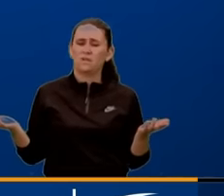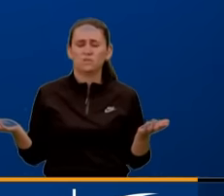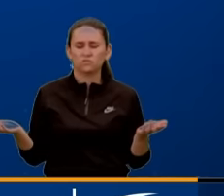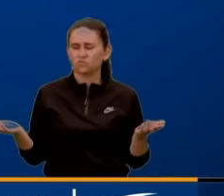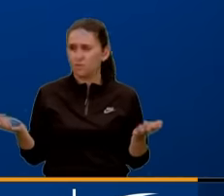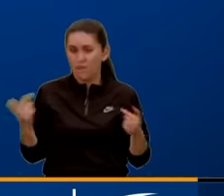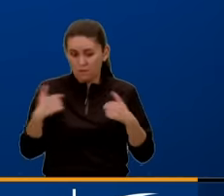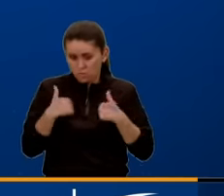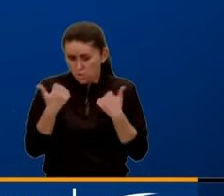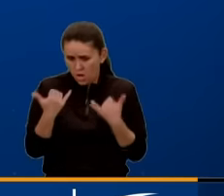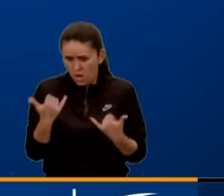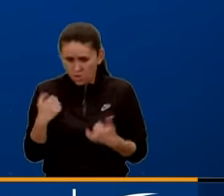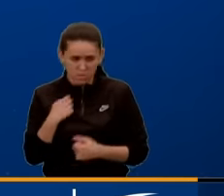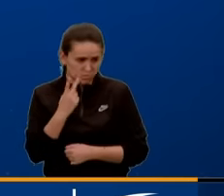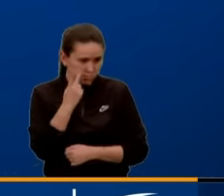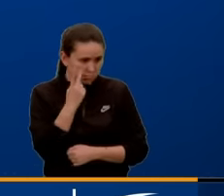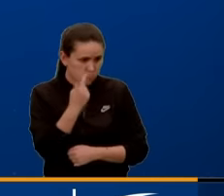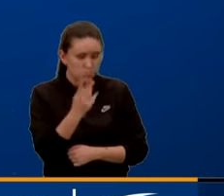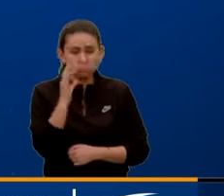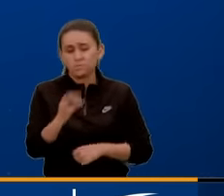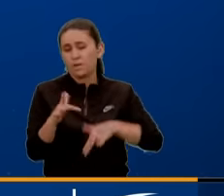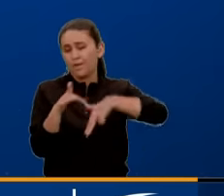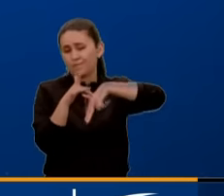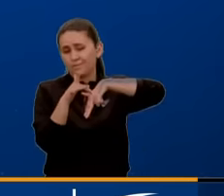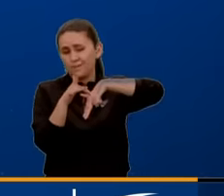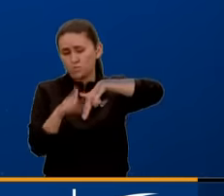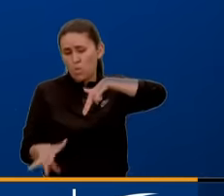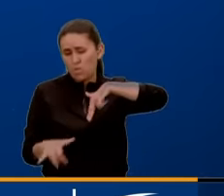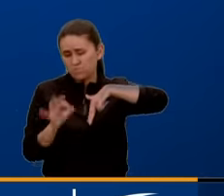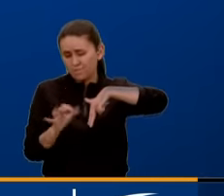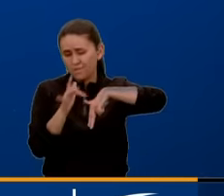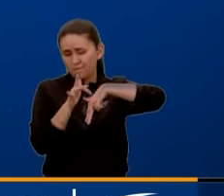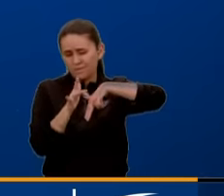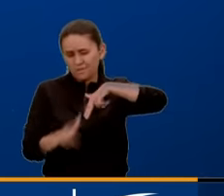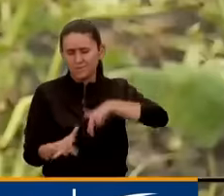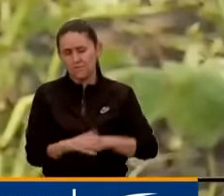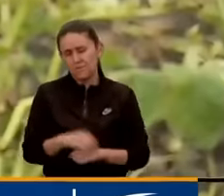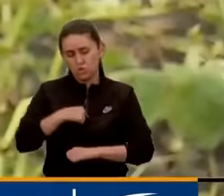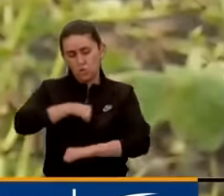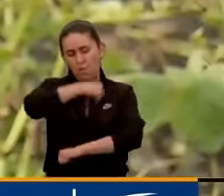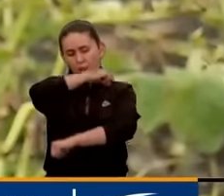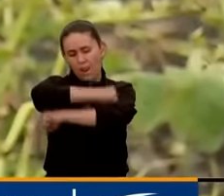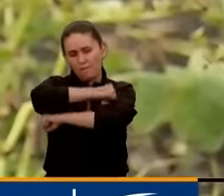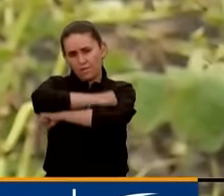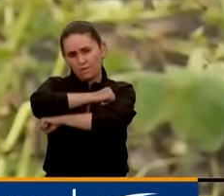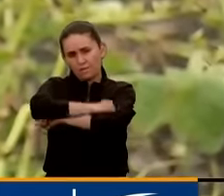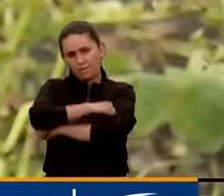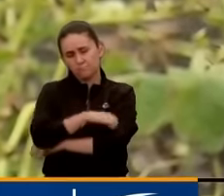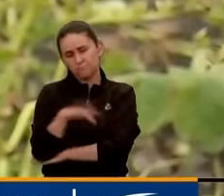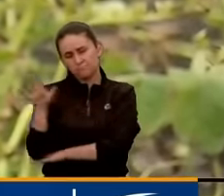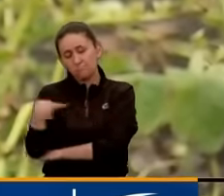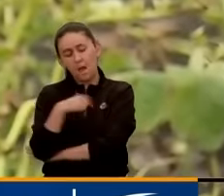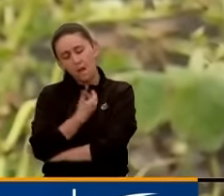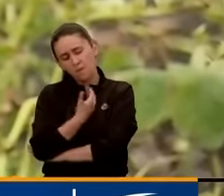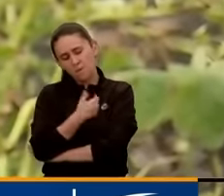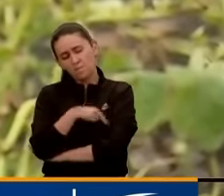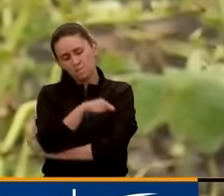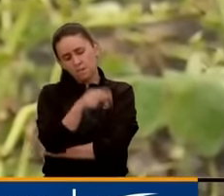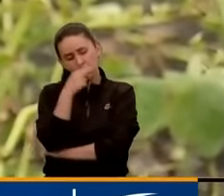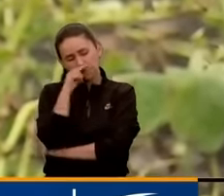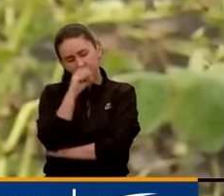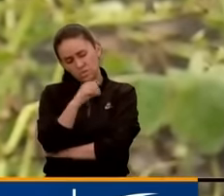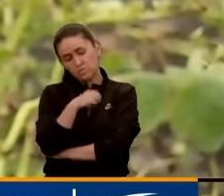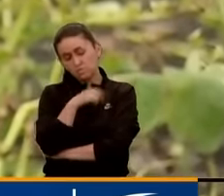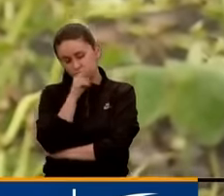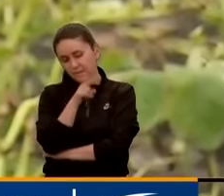que llegué, él está desnudo para abajo. Me paré ahí en la ventana, cuando yo le dije a mi mamá, me miré mi niño, y ella no lo miraba, pero yo sí lo